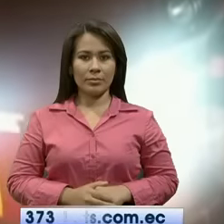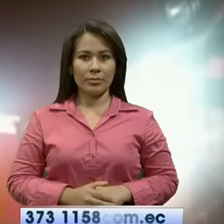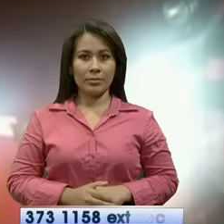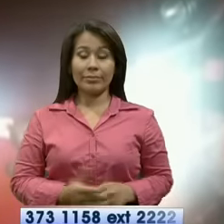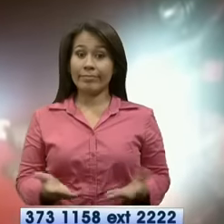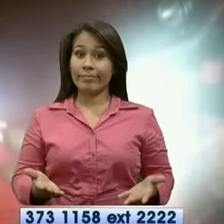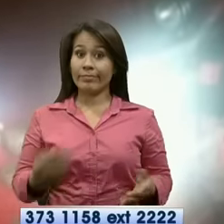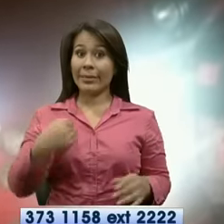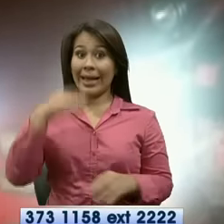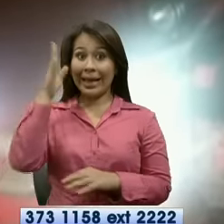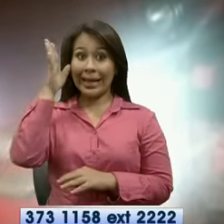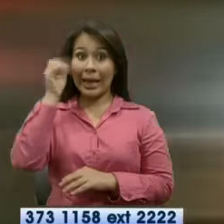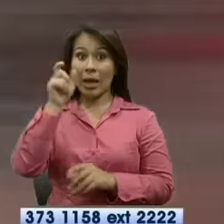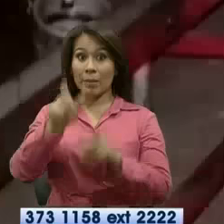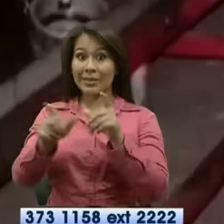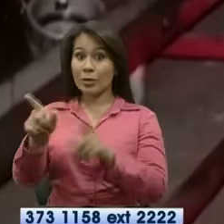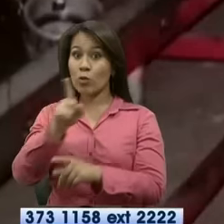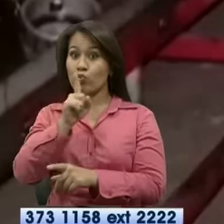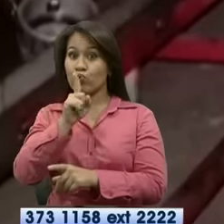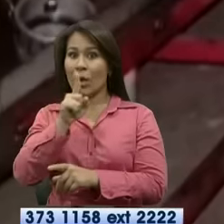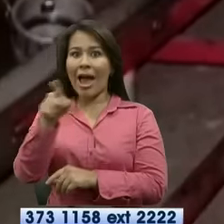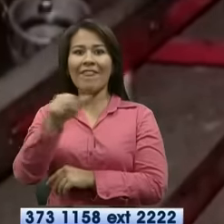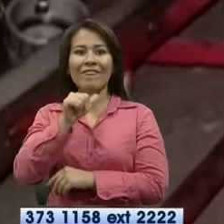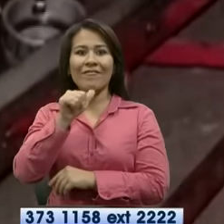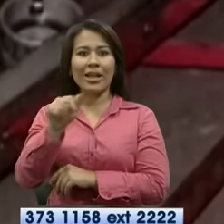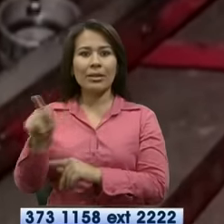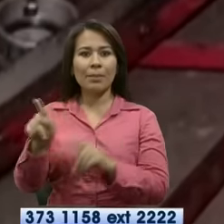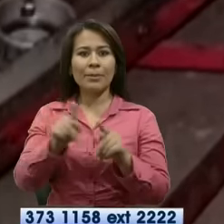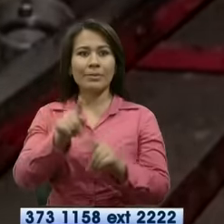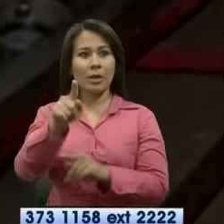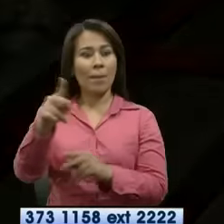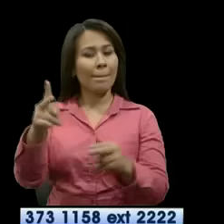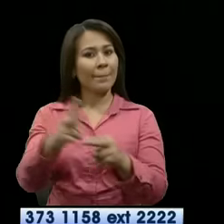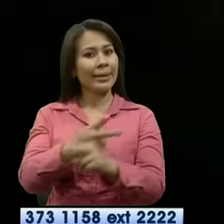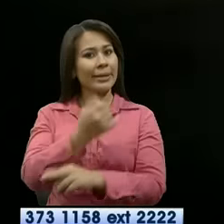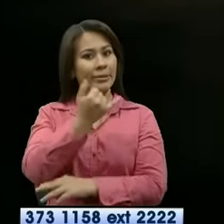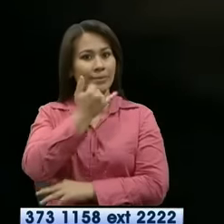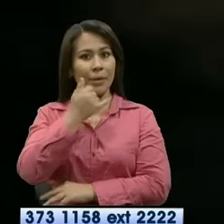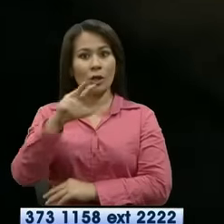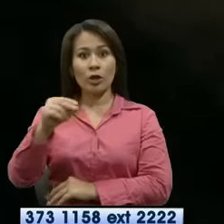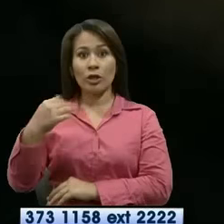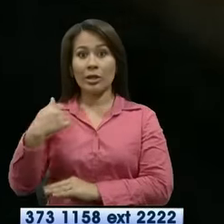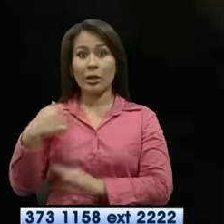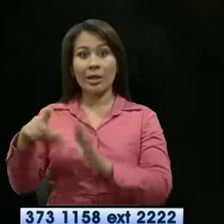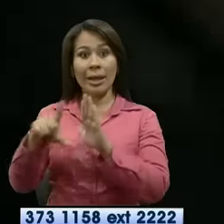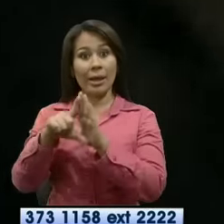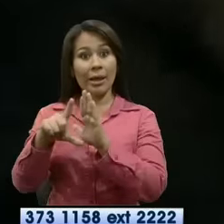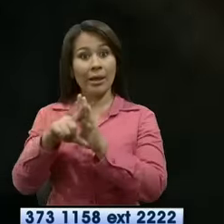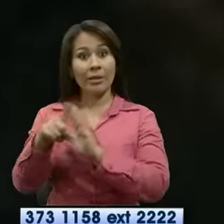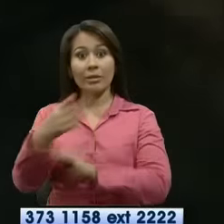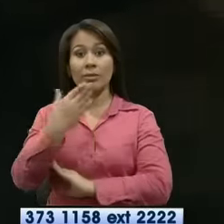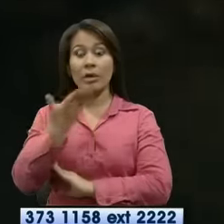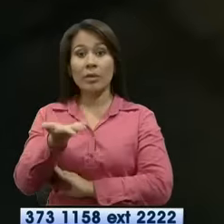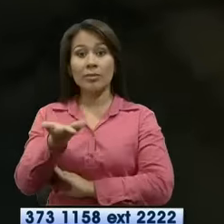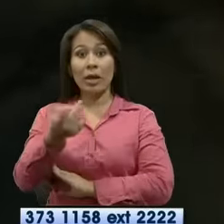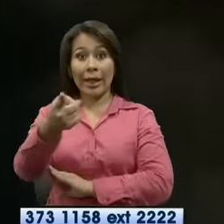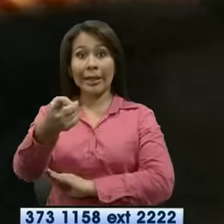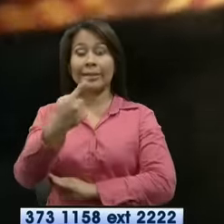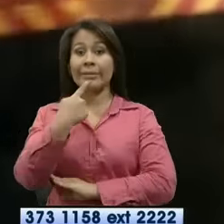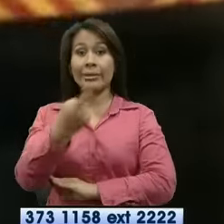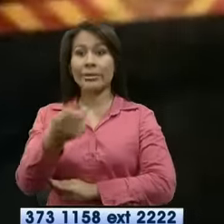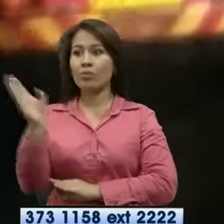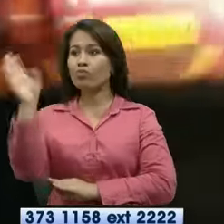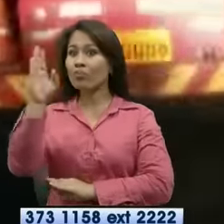Al parecer intentaban cubrir la actividad ilegal con el manto oscuro de la madrugada, pero cuando menos imaginaban y estaban en pleno proceso de descarga